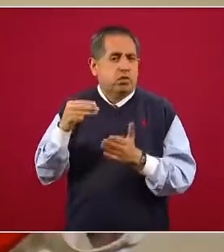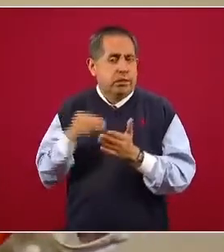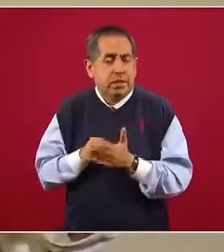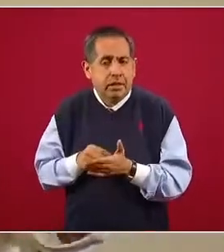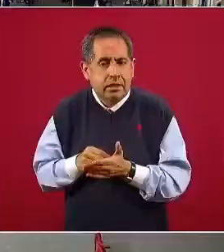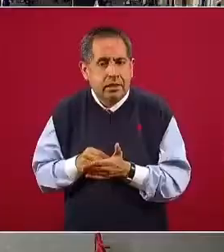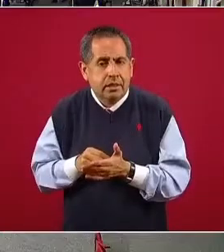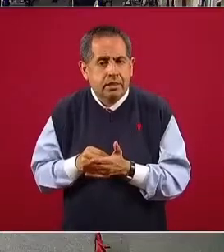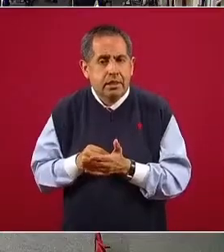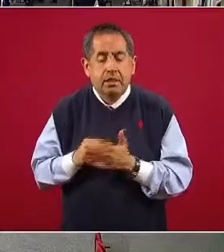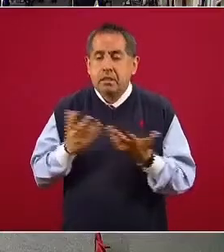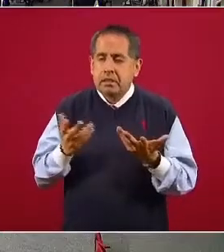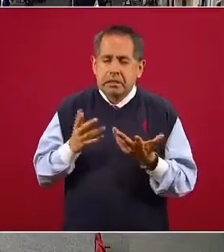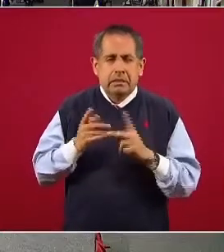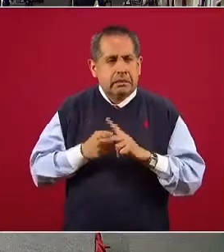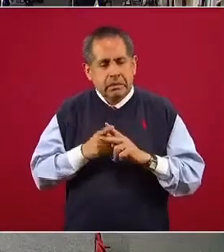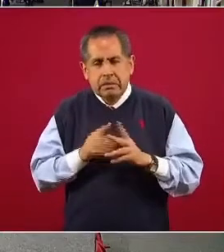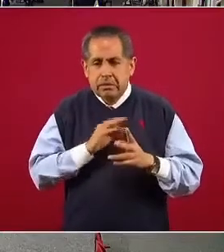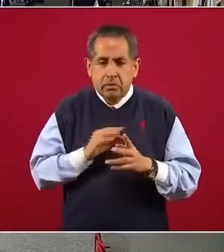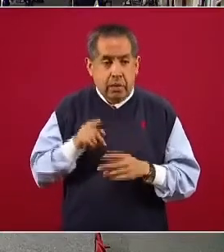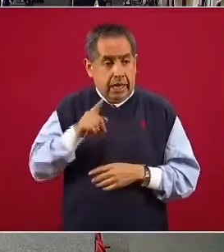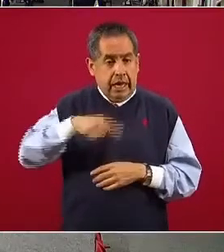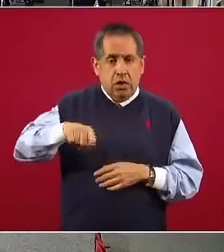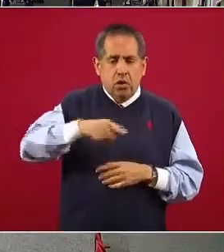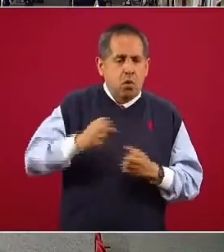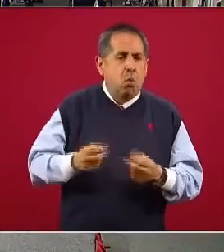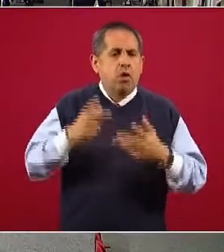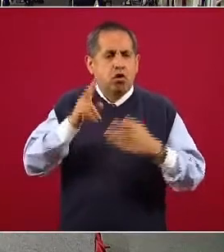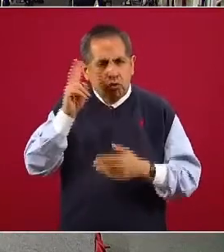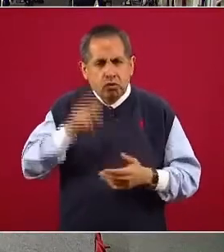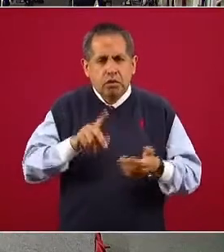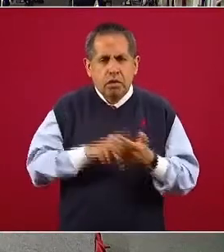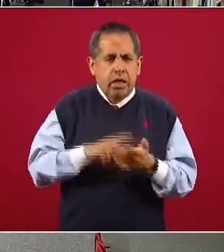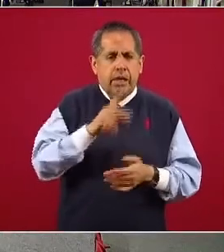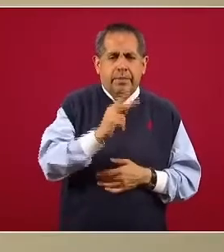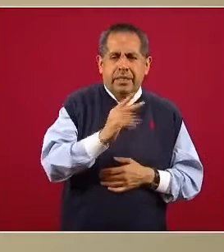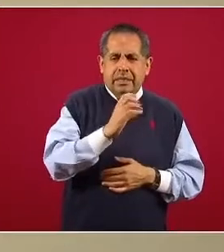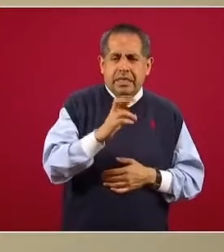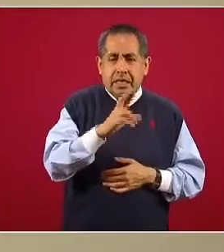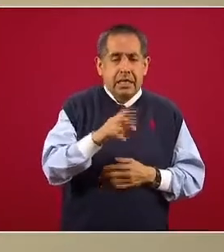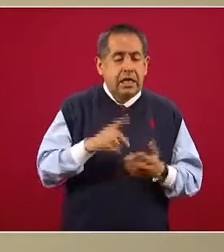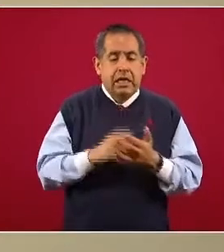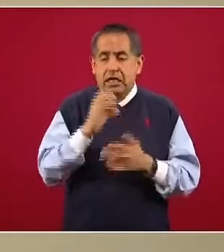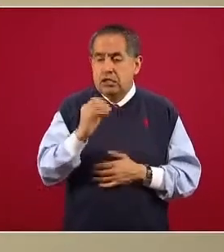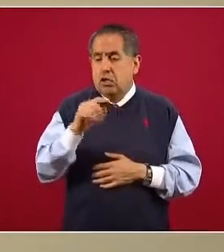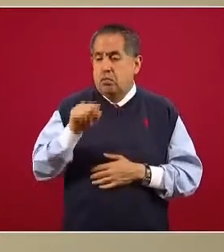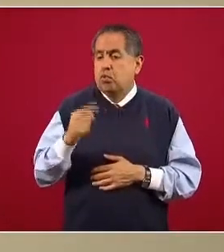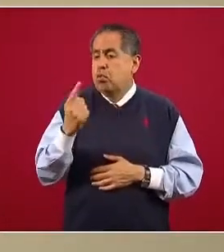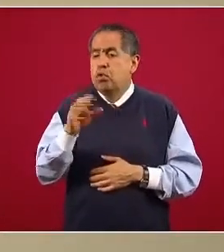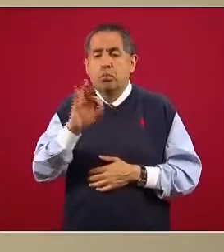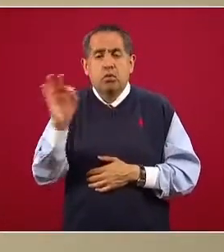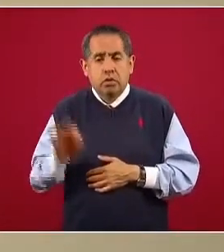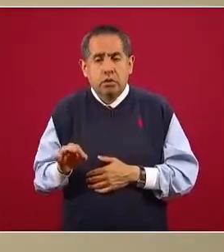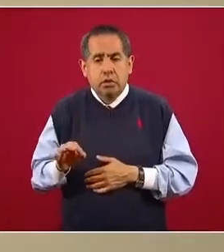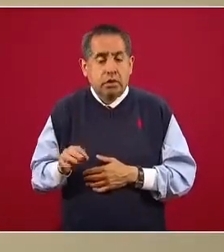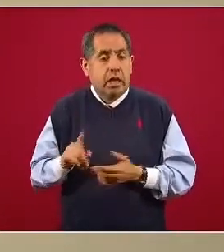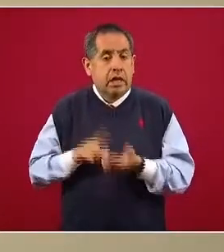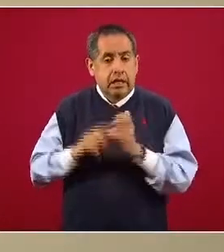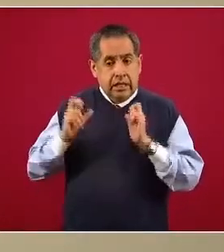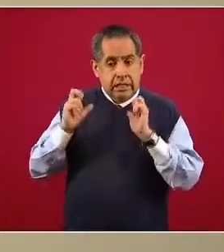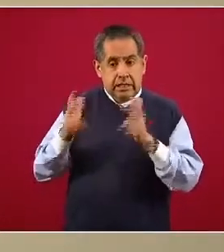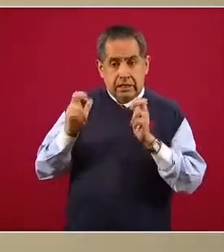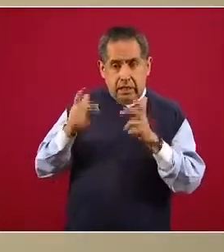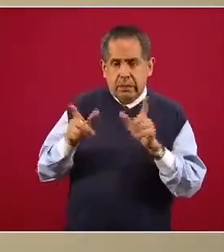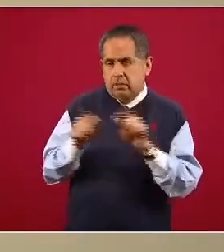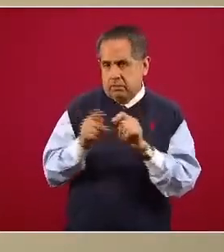7,382,000. Y si tomamos en cuenta a ellos cuántos se les han hecho pruebas PCR, es el 0.1%. En Chiapas, y con